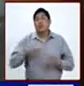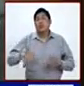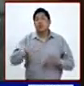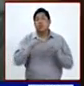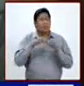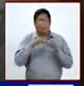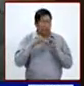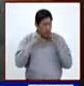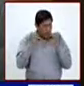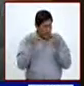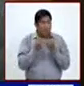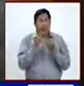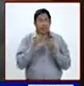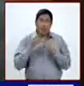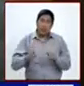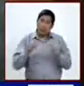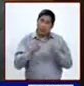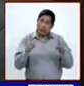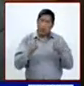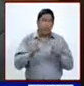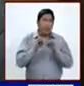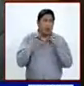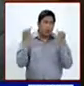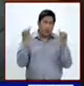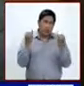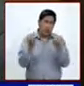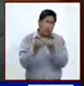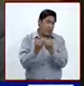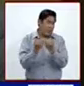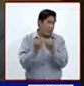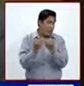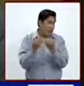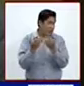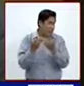sectores, organizaciones y demás instituciones que